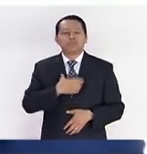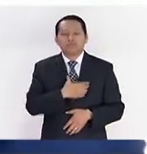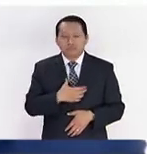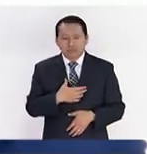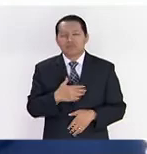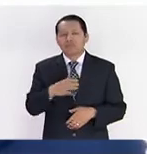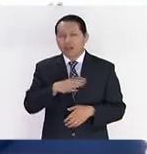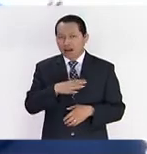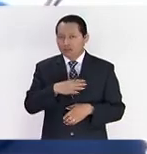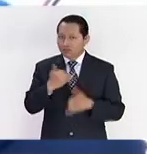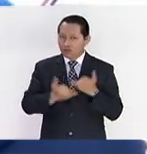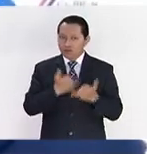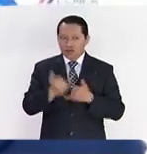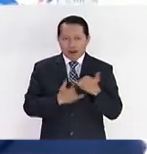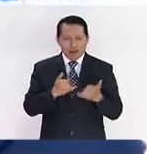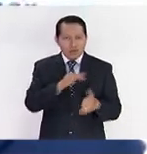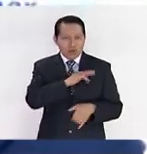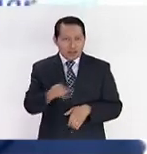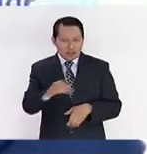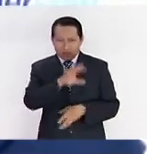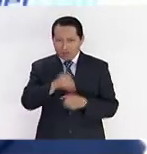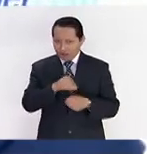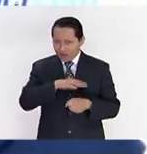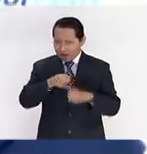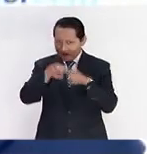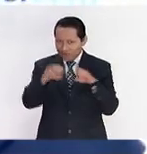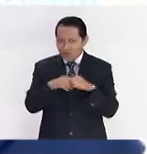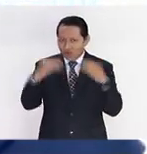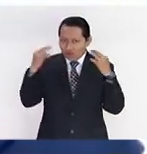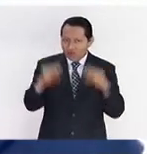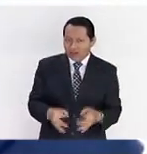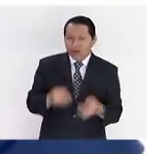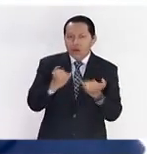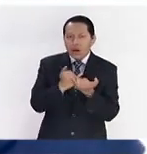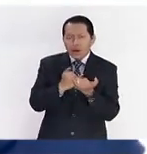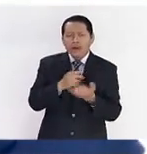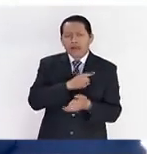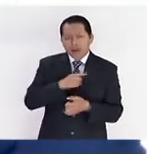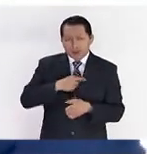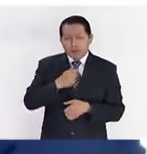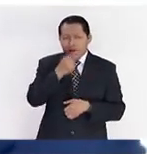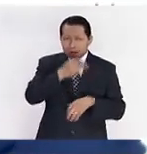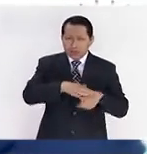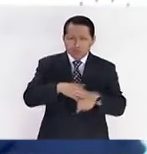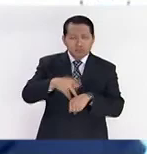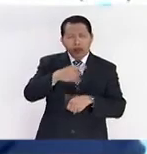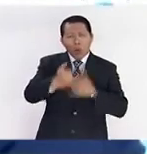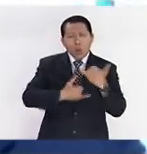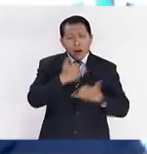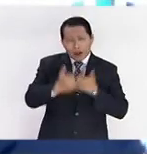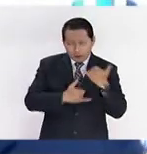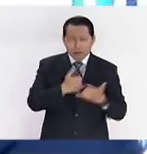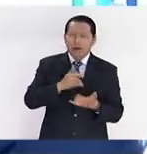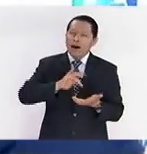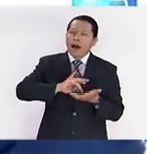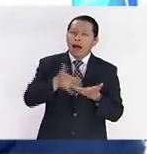manera de jugar, por la entrega que tiene el equipo. Y voy a estar agradecido con mis jugadores por